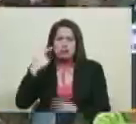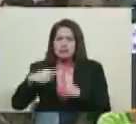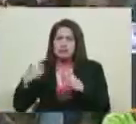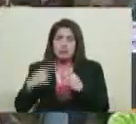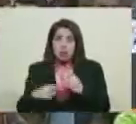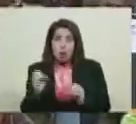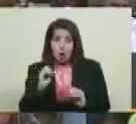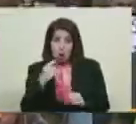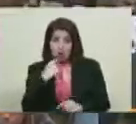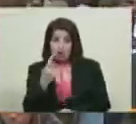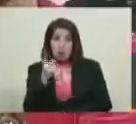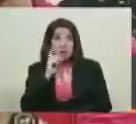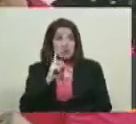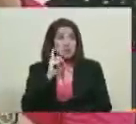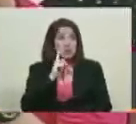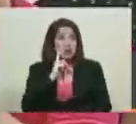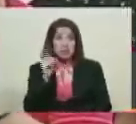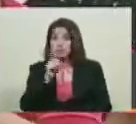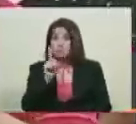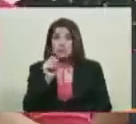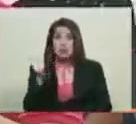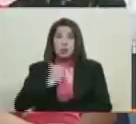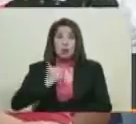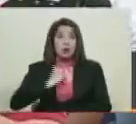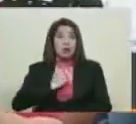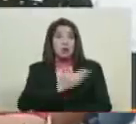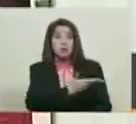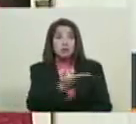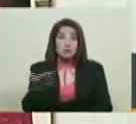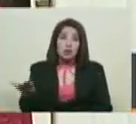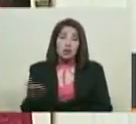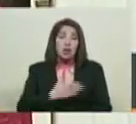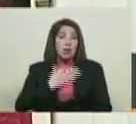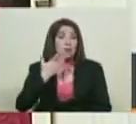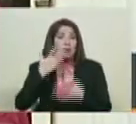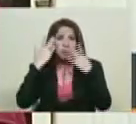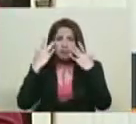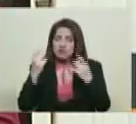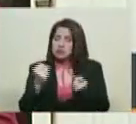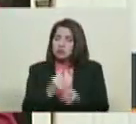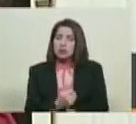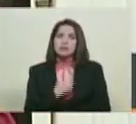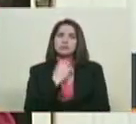miento! Cualquier hijo de ustedes puede ser profesional.